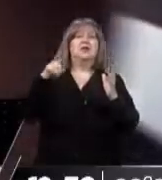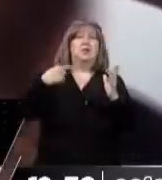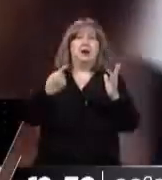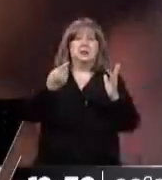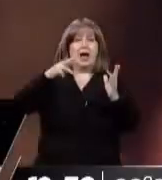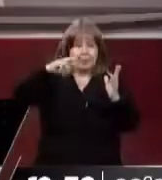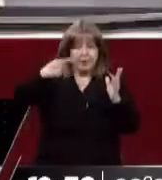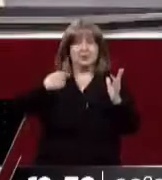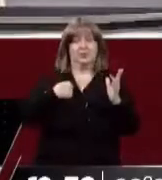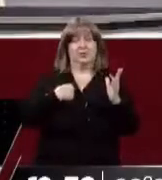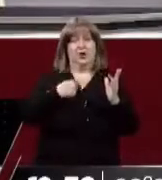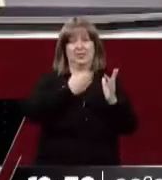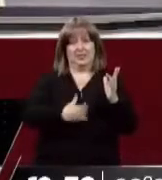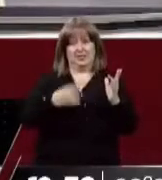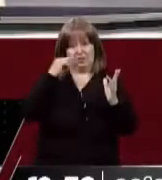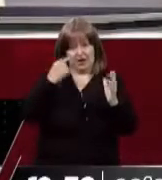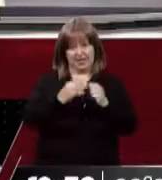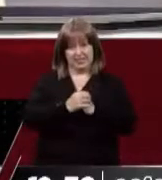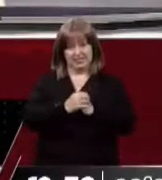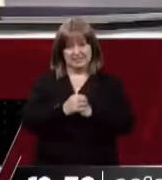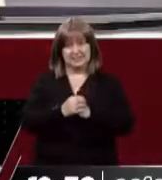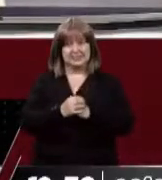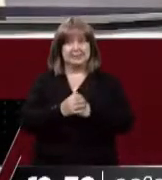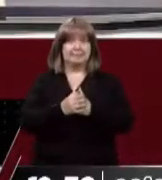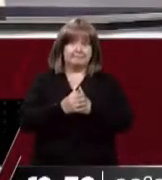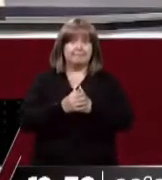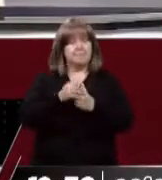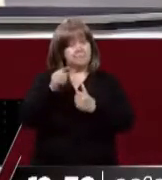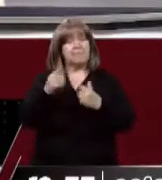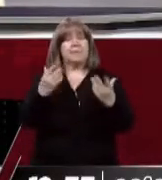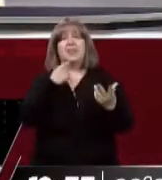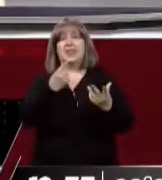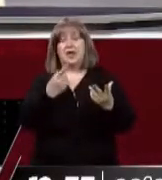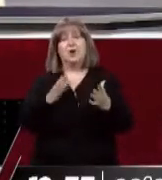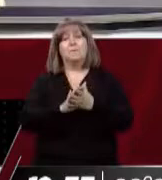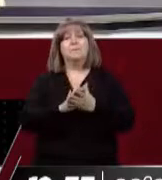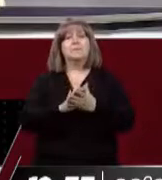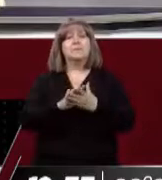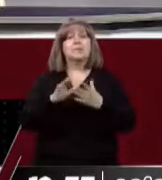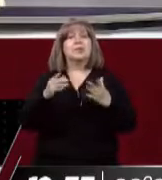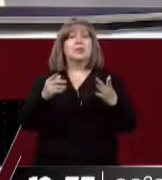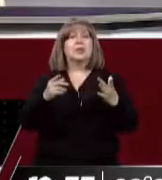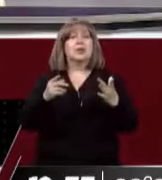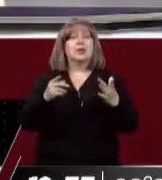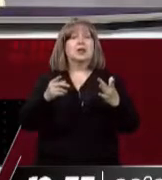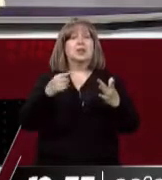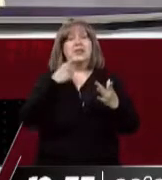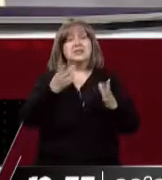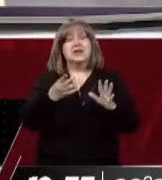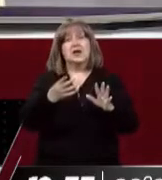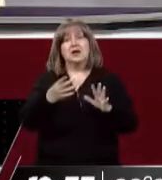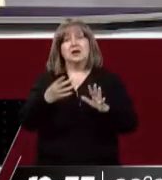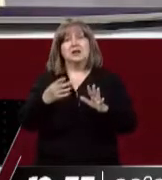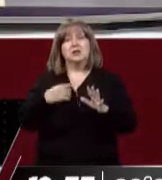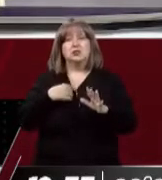atender bien pablo entonces esa era la palabra de alberto fernández cerremos con este detalle si te parece decía no creo que